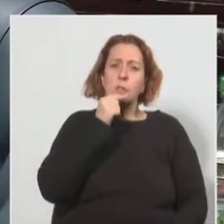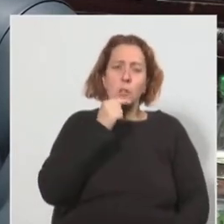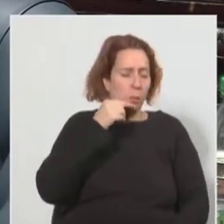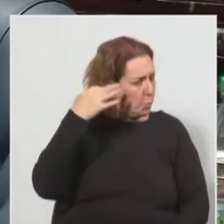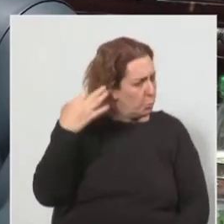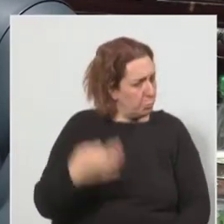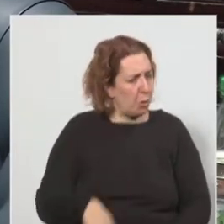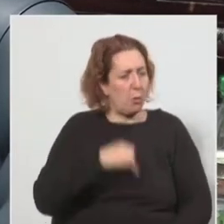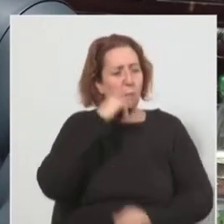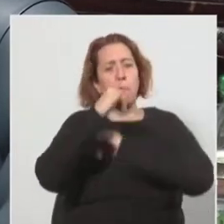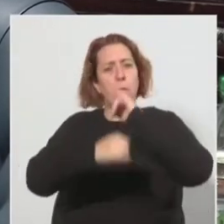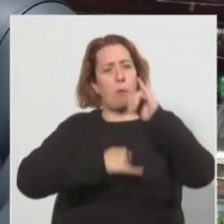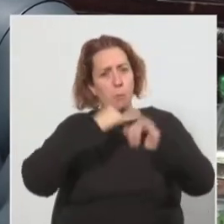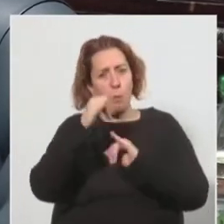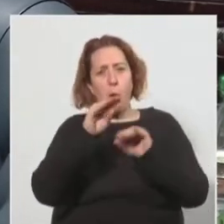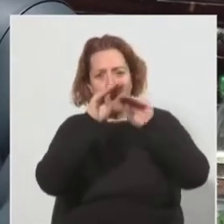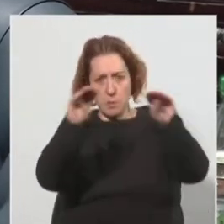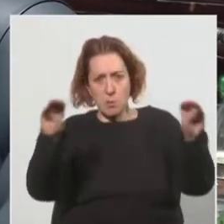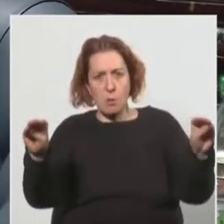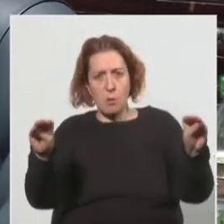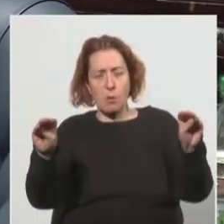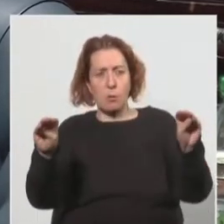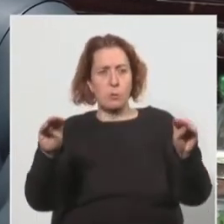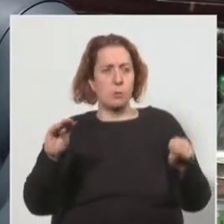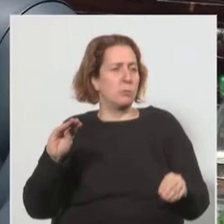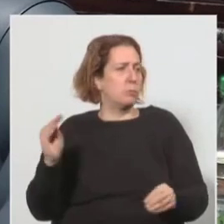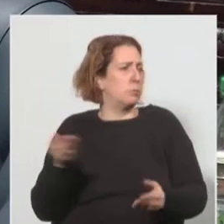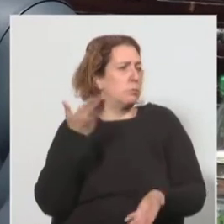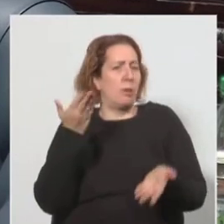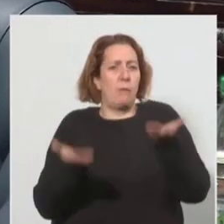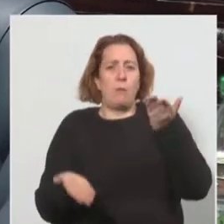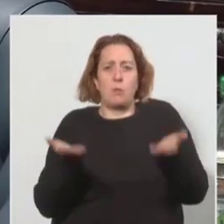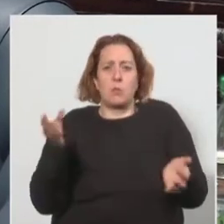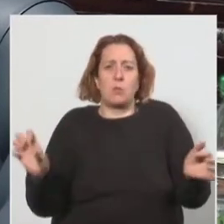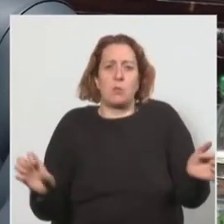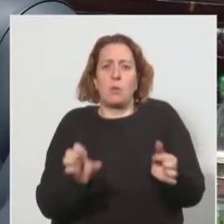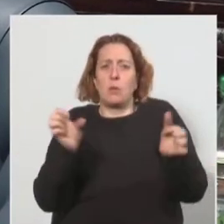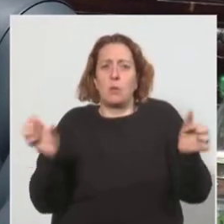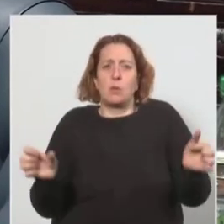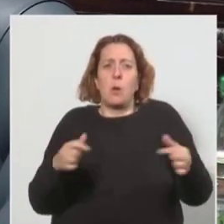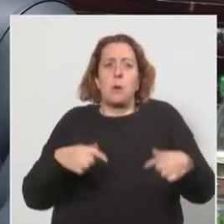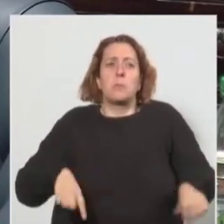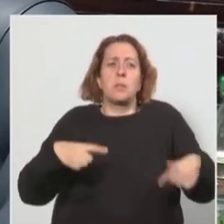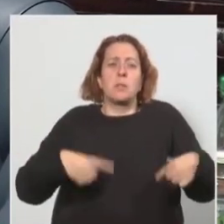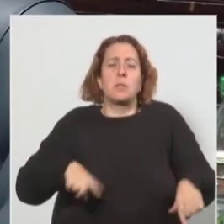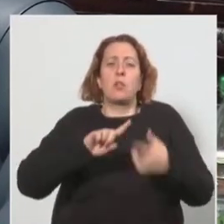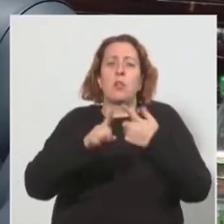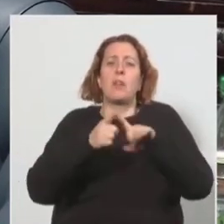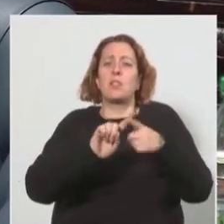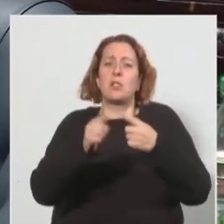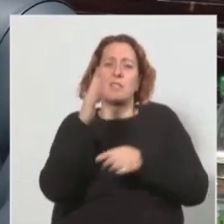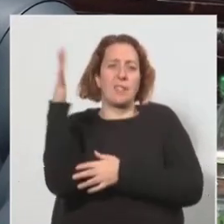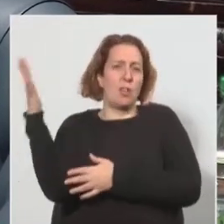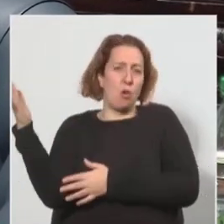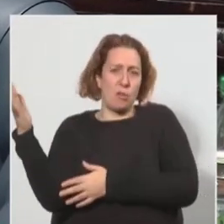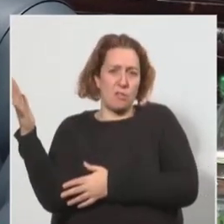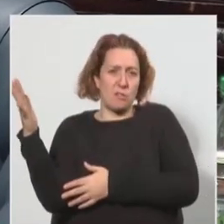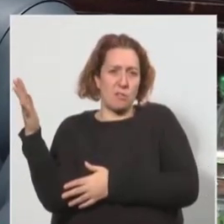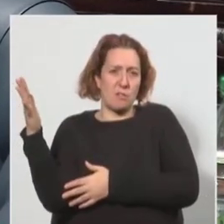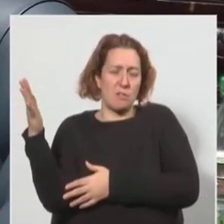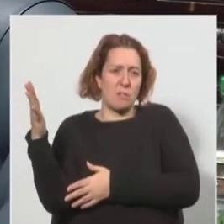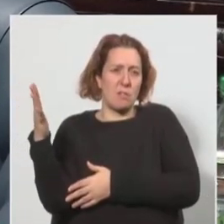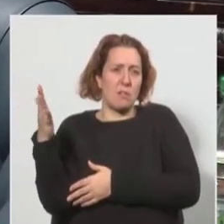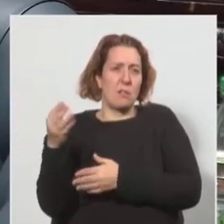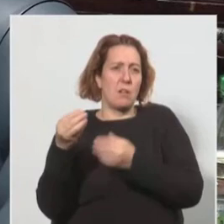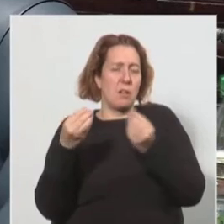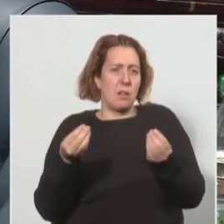en advertir, en alertar, ¿cuál fue la evaluación realizada por el Ministerio de Relaciones Exteriores,